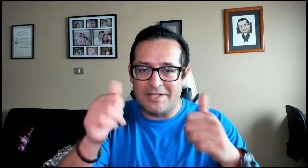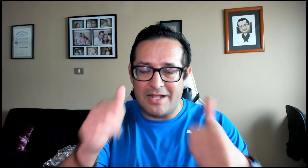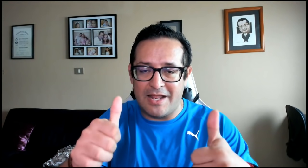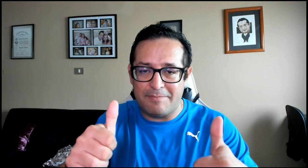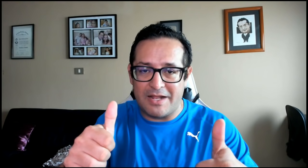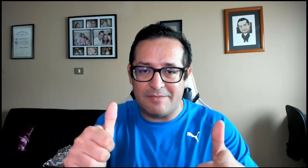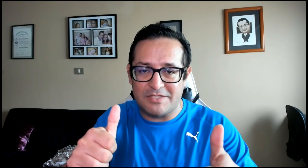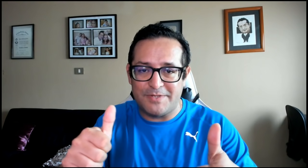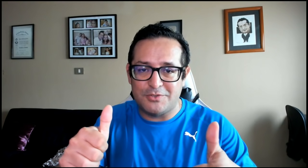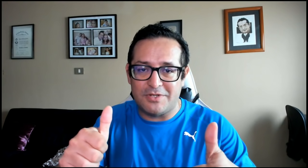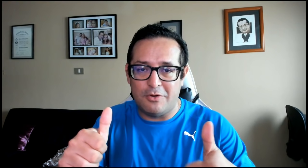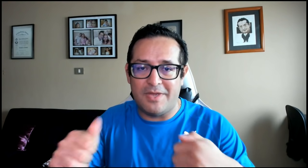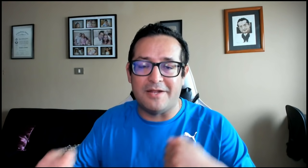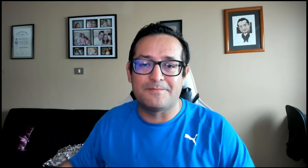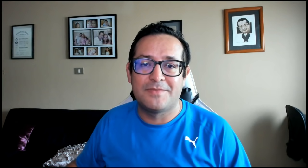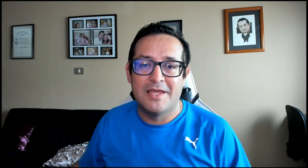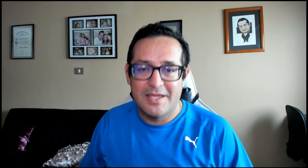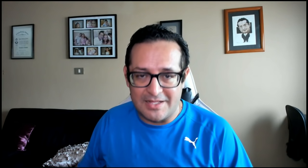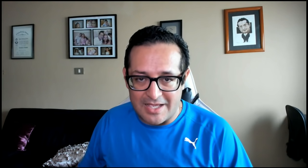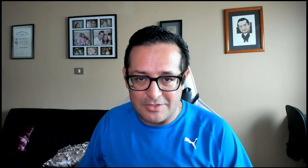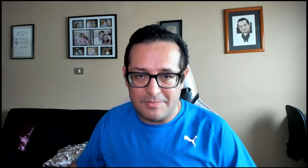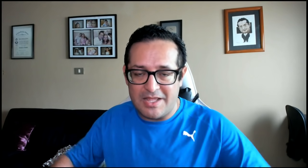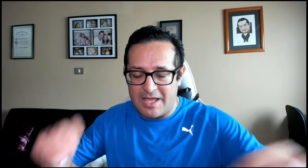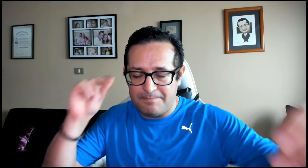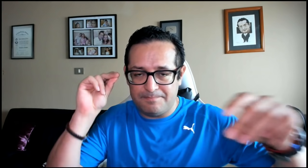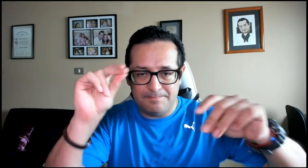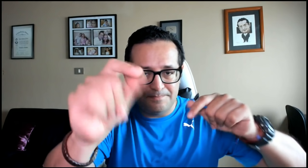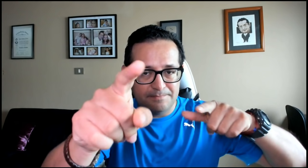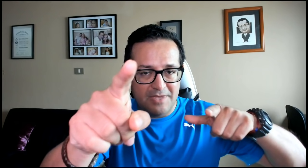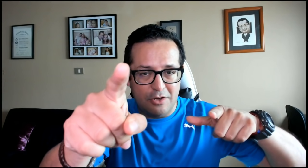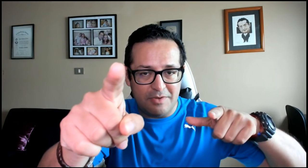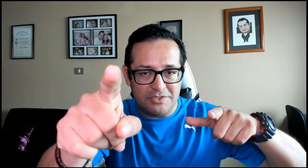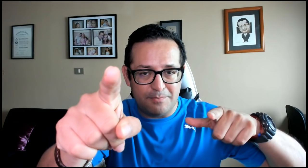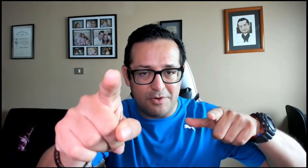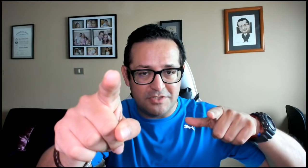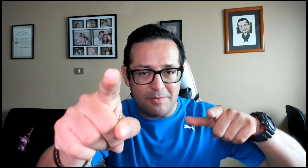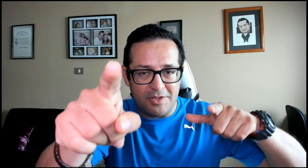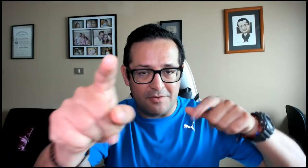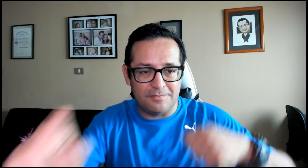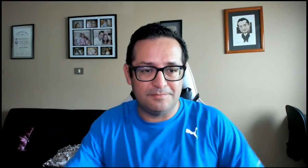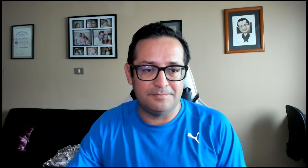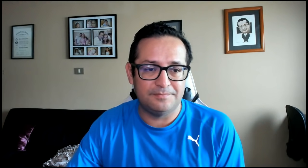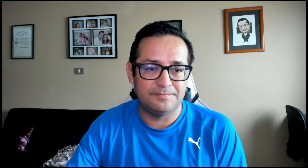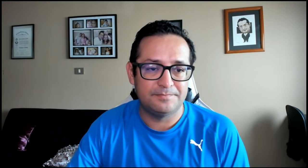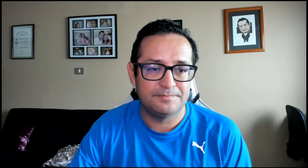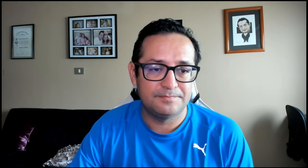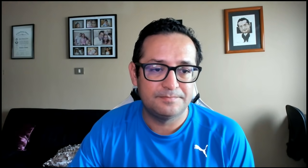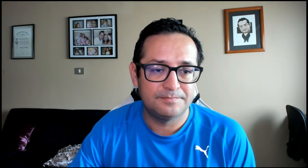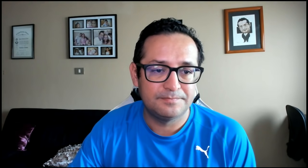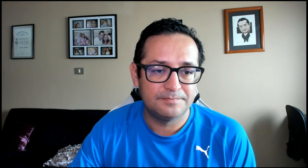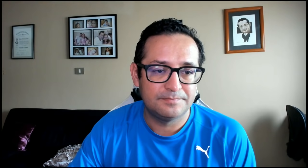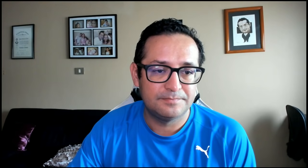suscríbete ven para que más personas lo vean que tengas un buen día y nos vemos el próximo vídeo